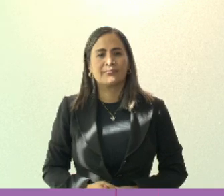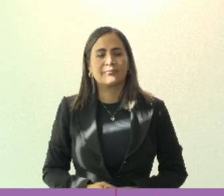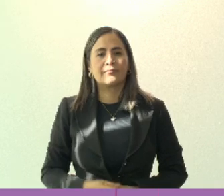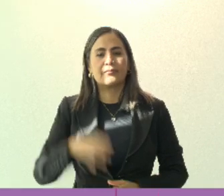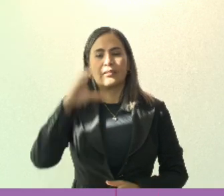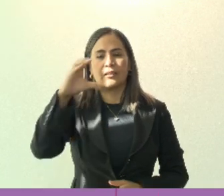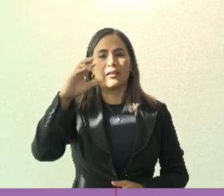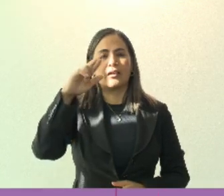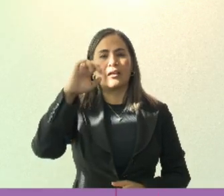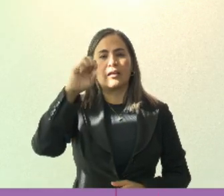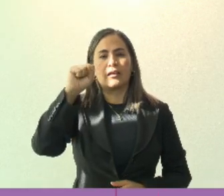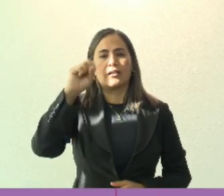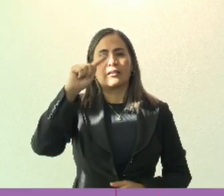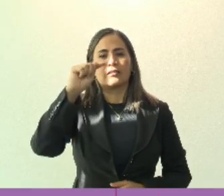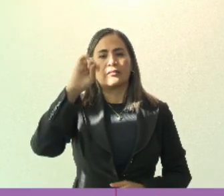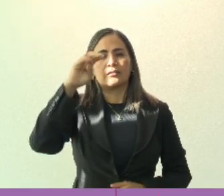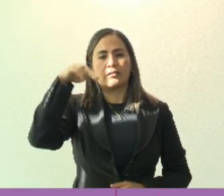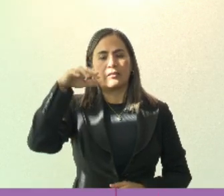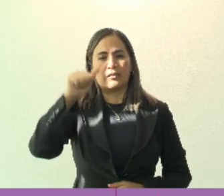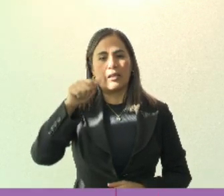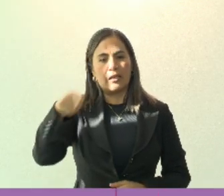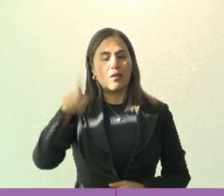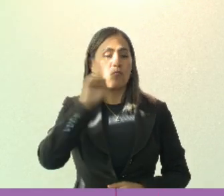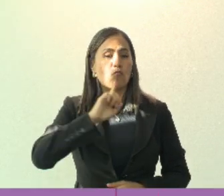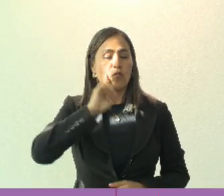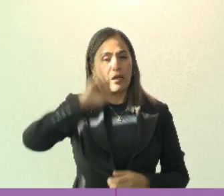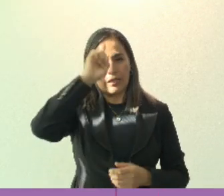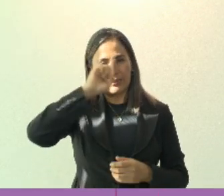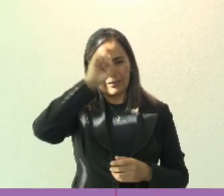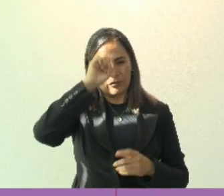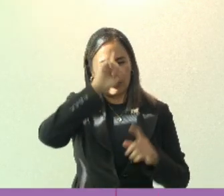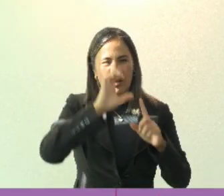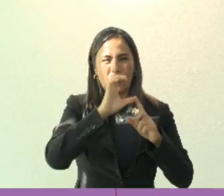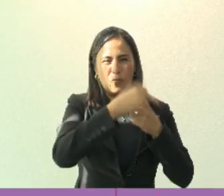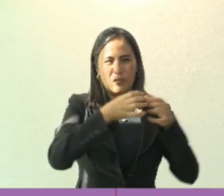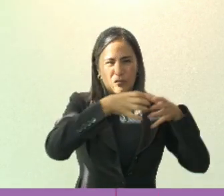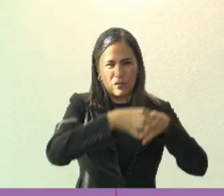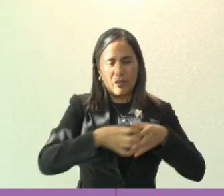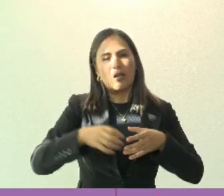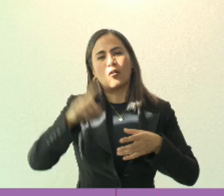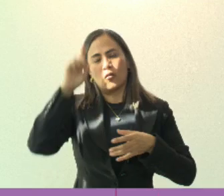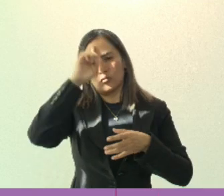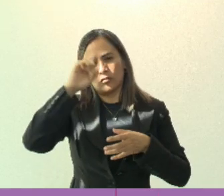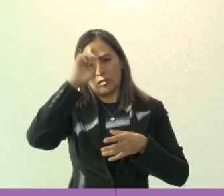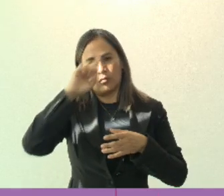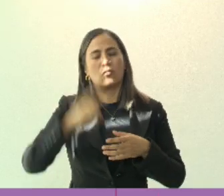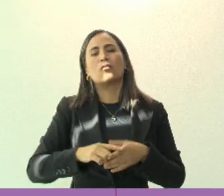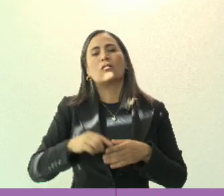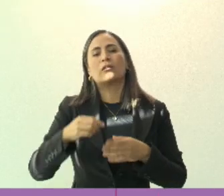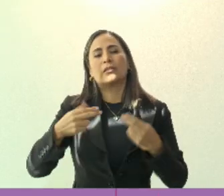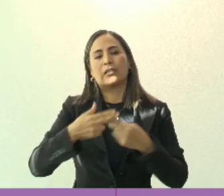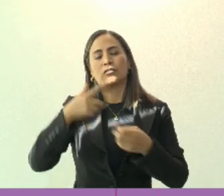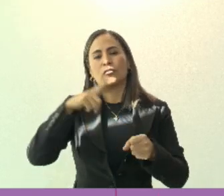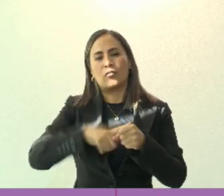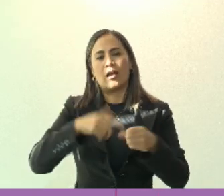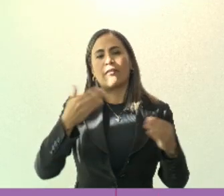Cristina Zárate Romero, que es asesora en comisiones del Consejo Nacional de Archivos. Bienvenida.